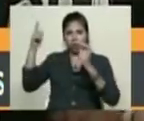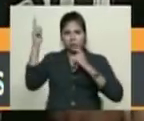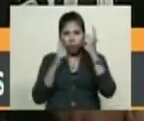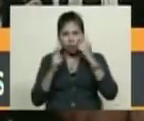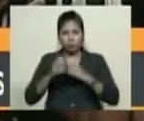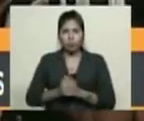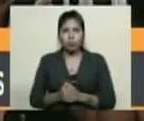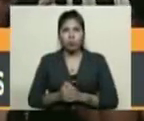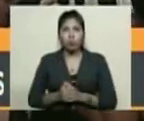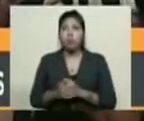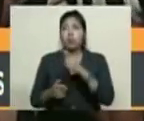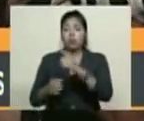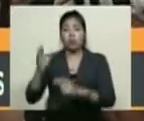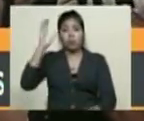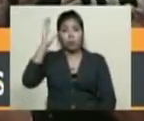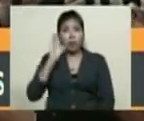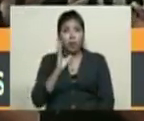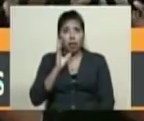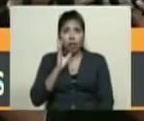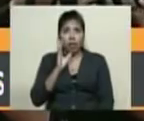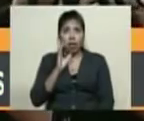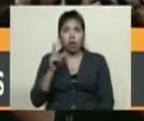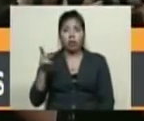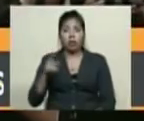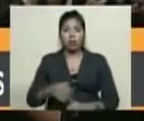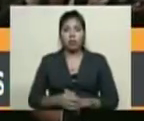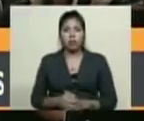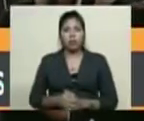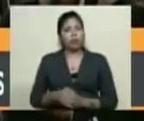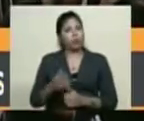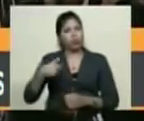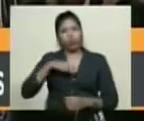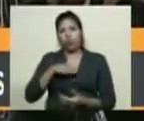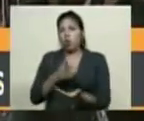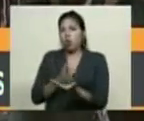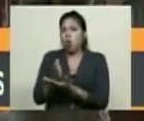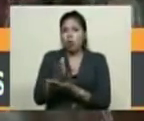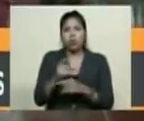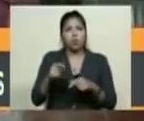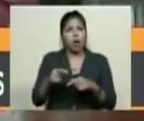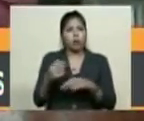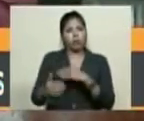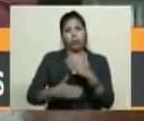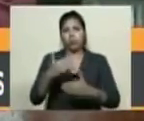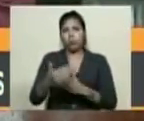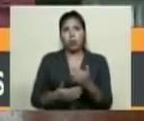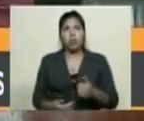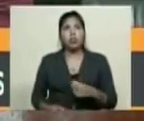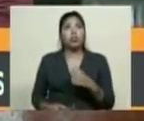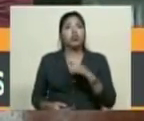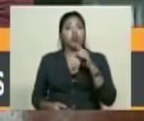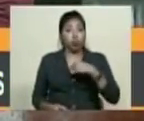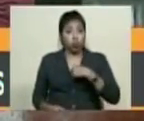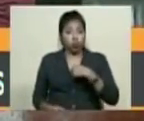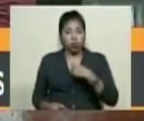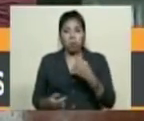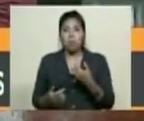Fidel, comandante Fidel Castro, bueno, seguir avanzando en planes. Llevo propuestas nuevas